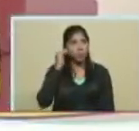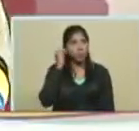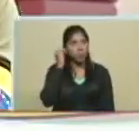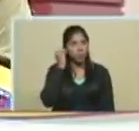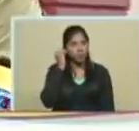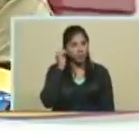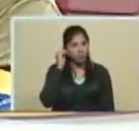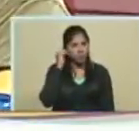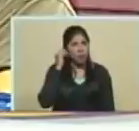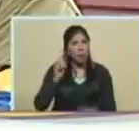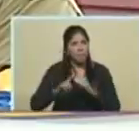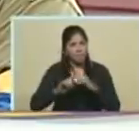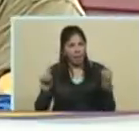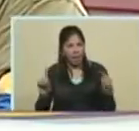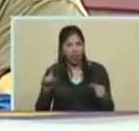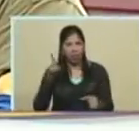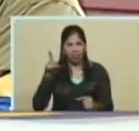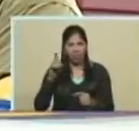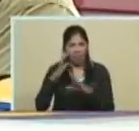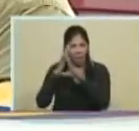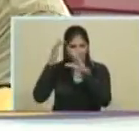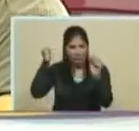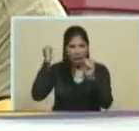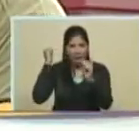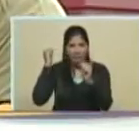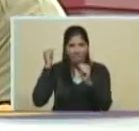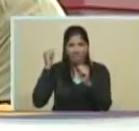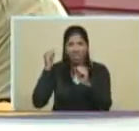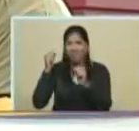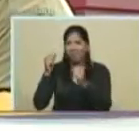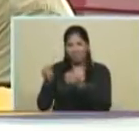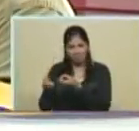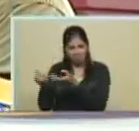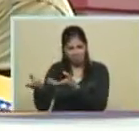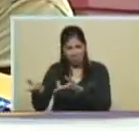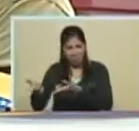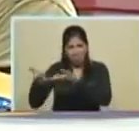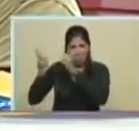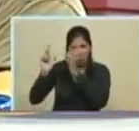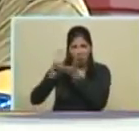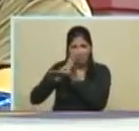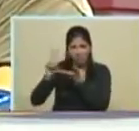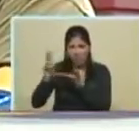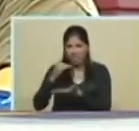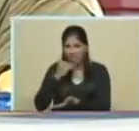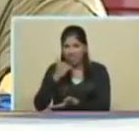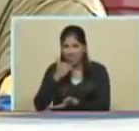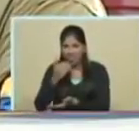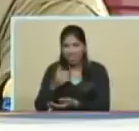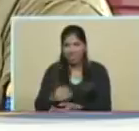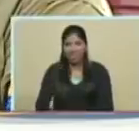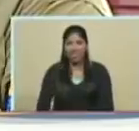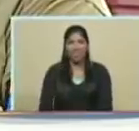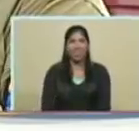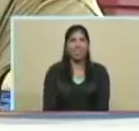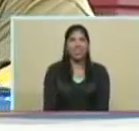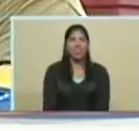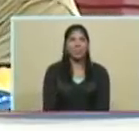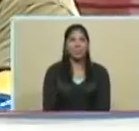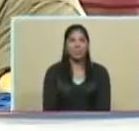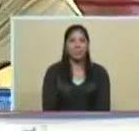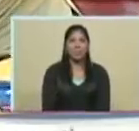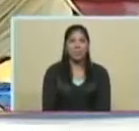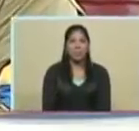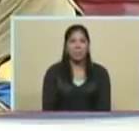Pero la embajada gringa no le ha dado la visa, no le ha dado el green card.